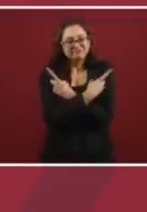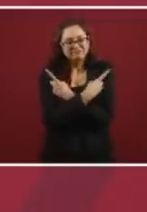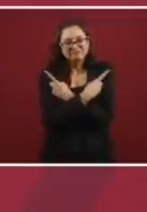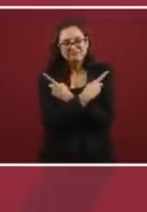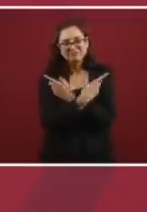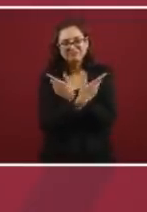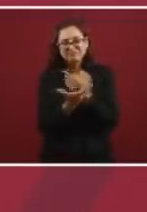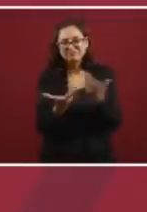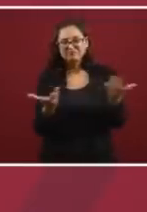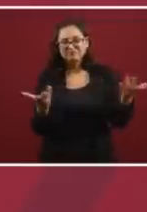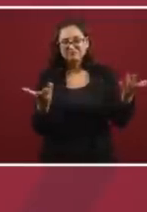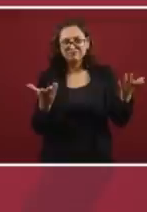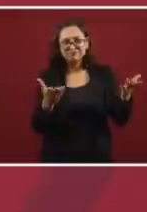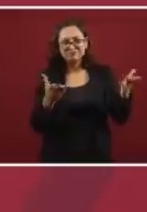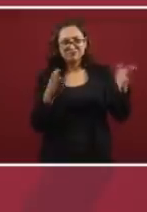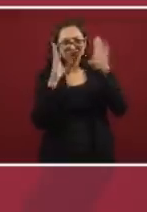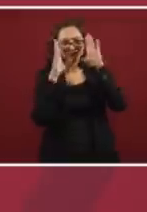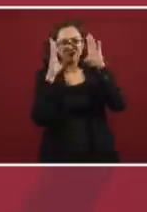del conservadurismo